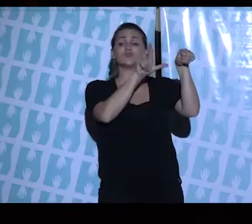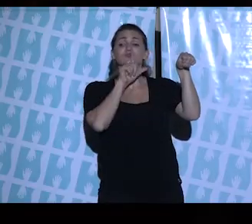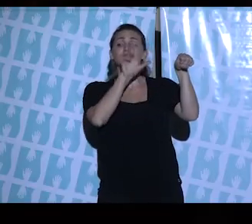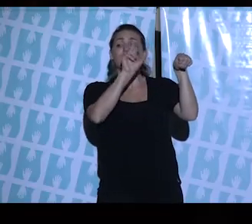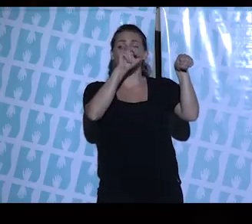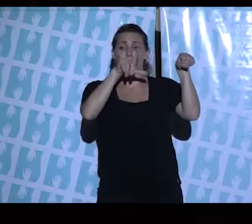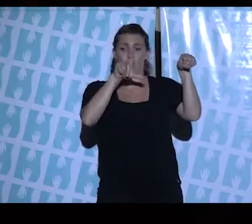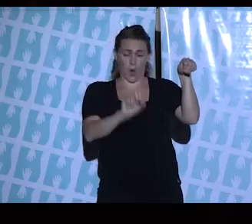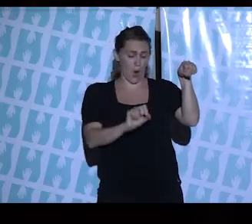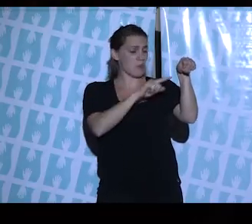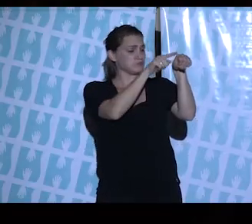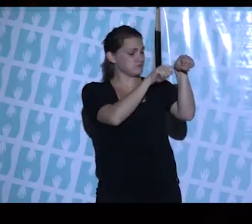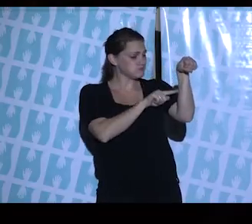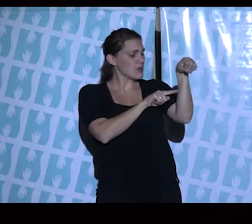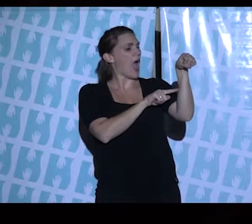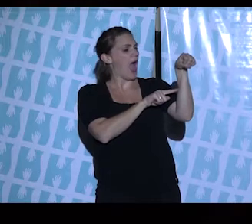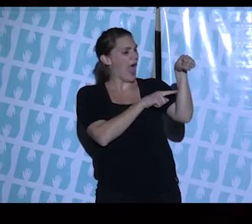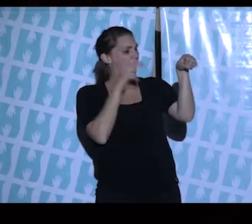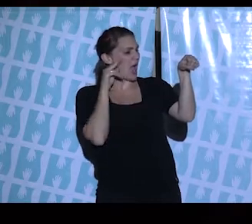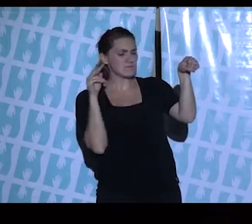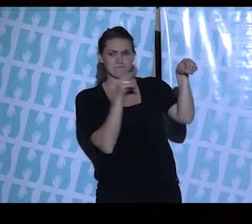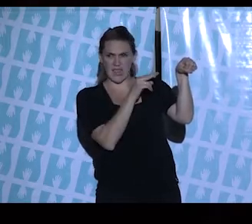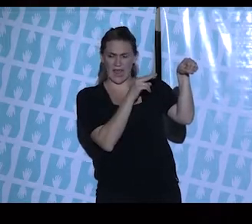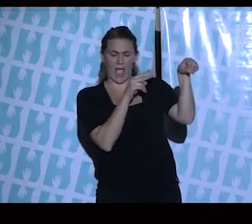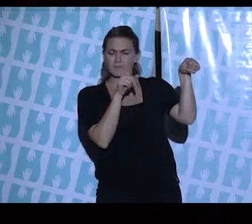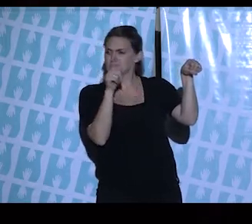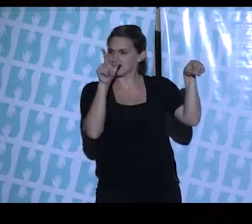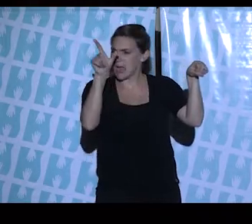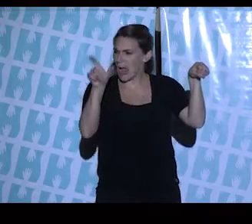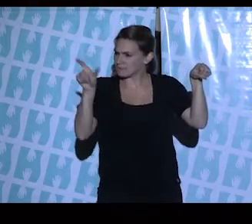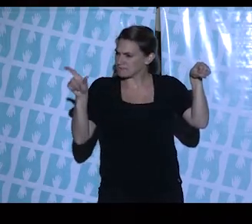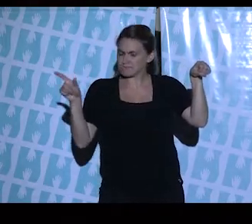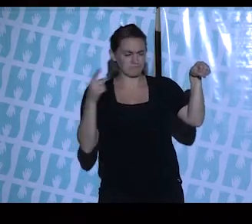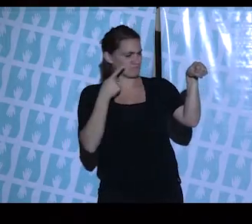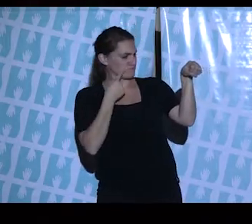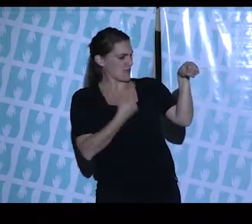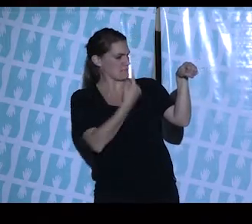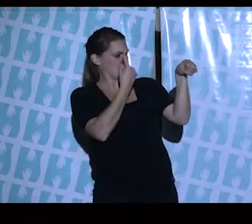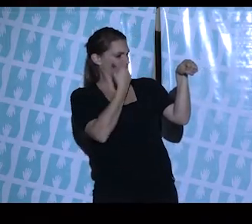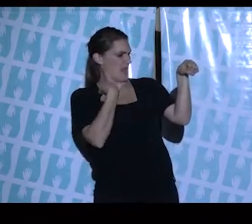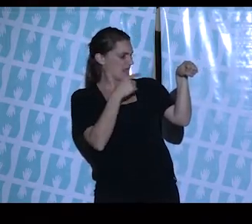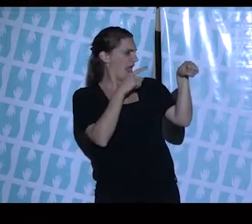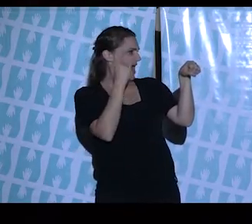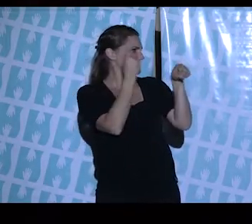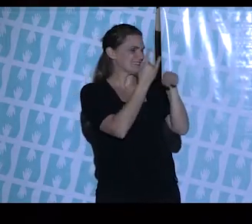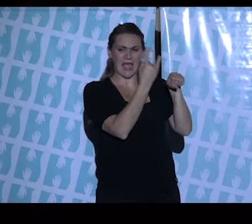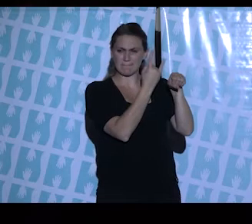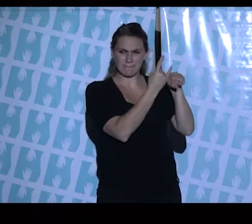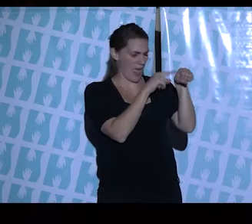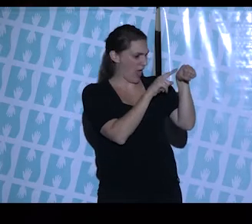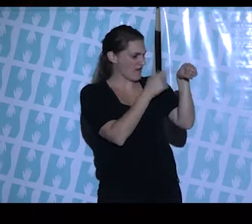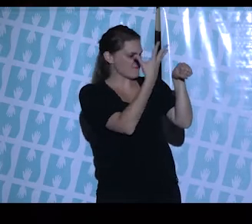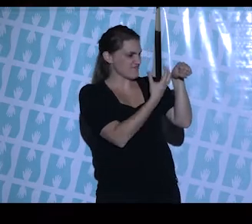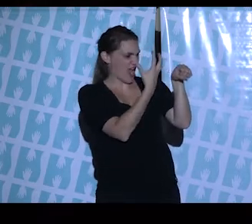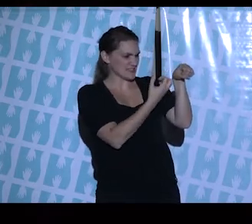espinal, él veía que la primera parte que estaba afectada acá, en una zona que se